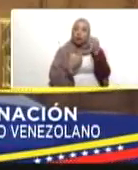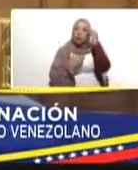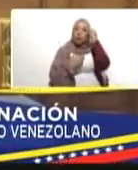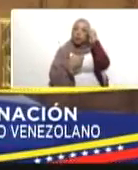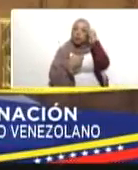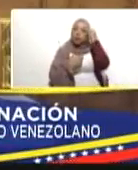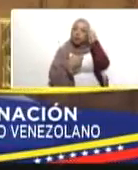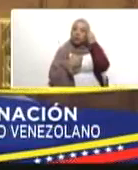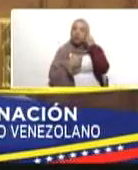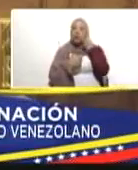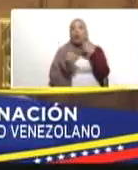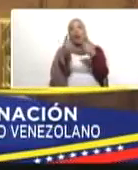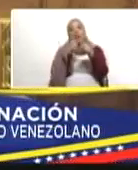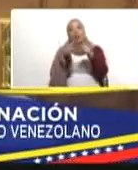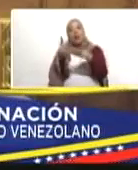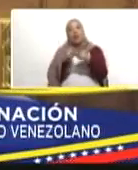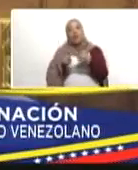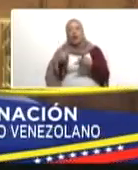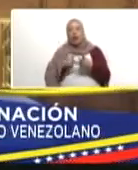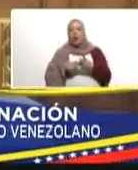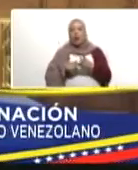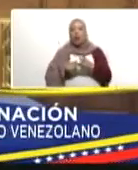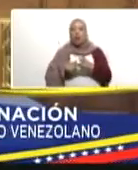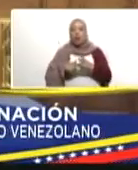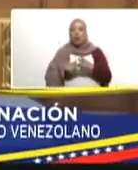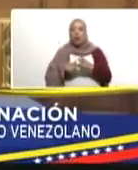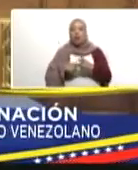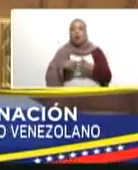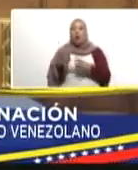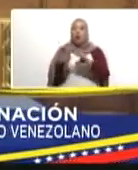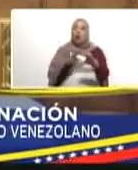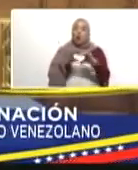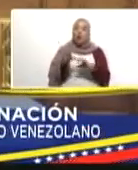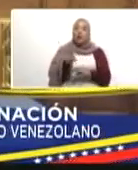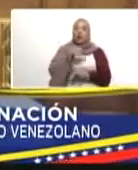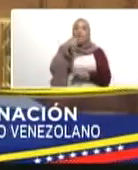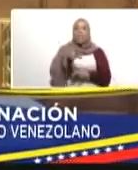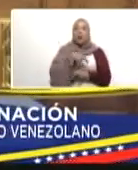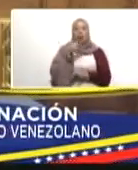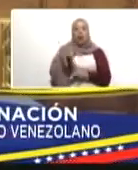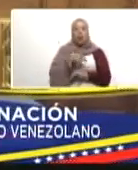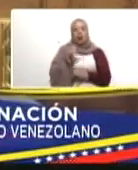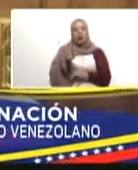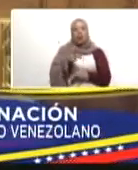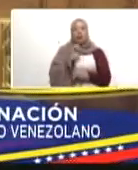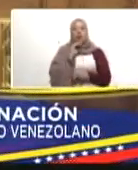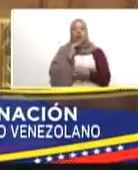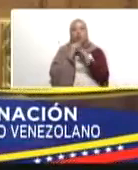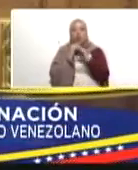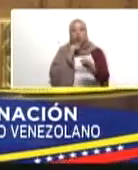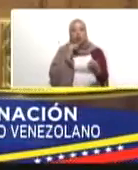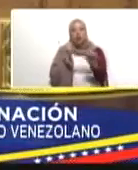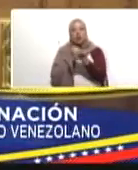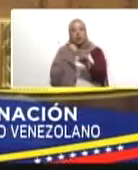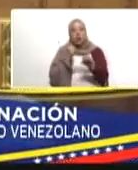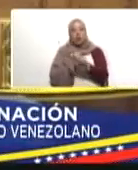nosotros utilizamos distintas tácticas comunicacionales y políticas Y en silencio